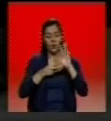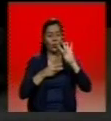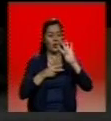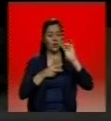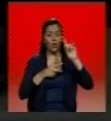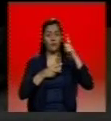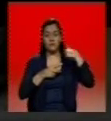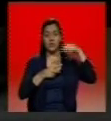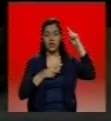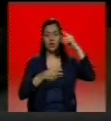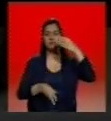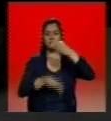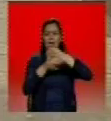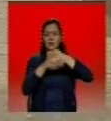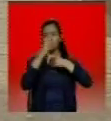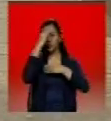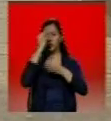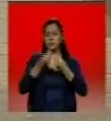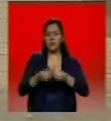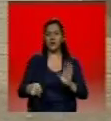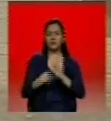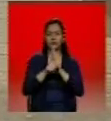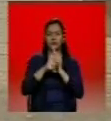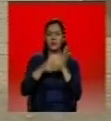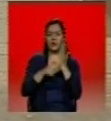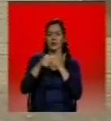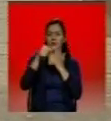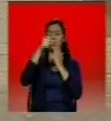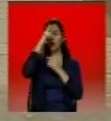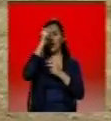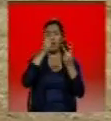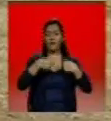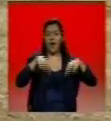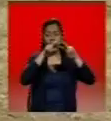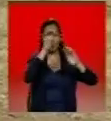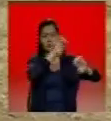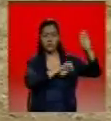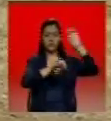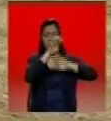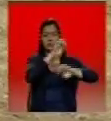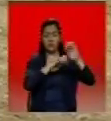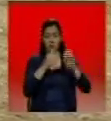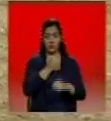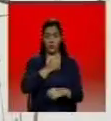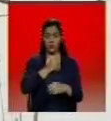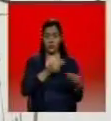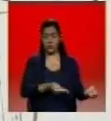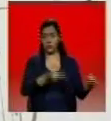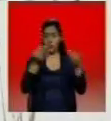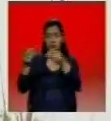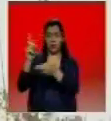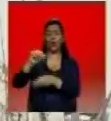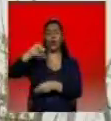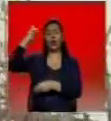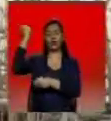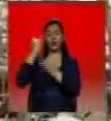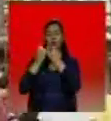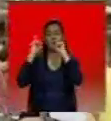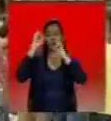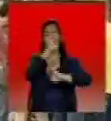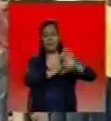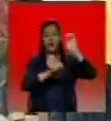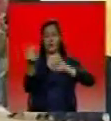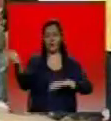dólares más en perjuicio del Ministerio, porque el avalúo lo realizó un organismo no competente para el traspaso de propiedades a